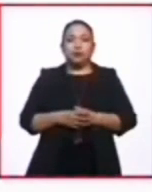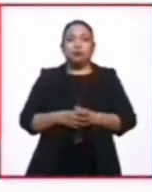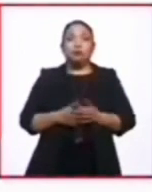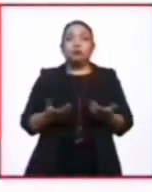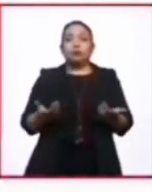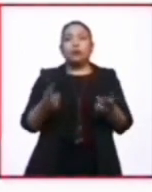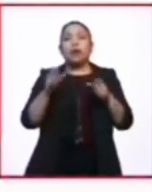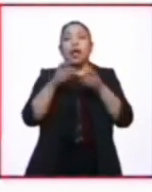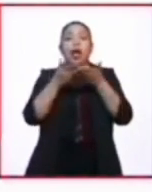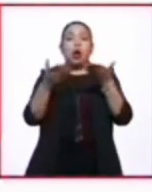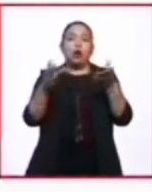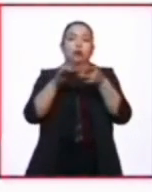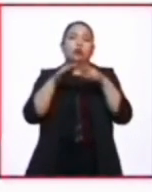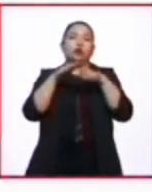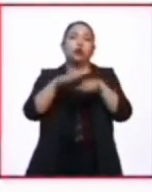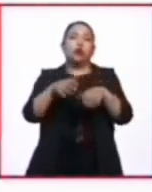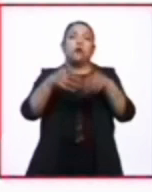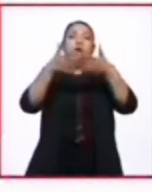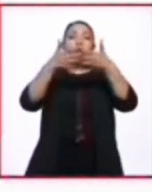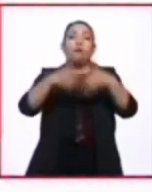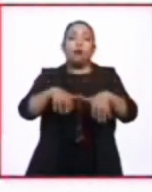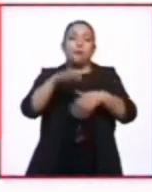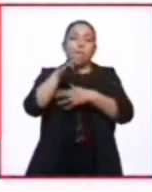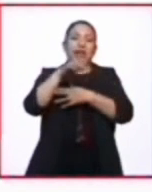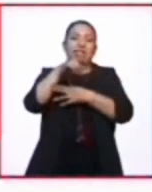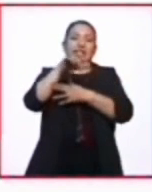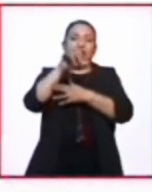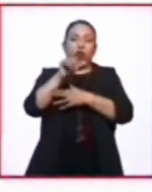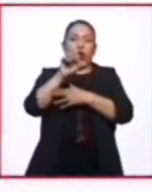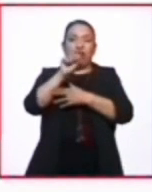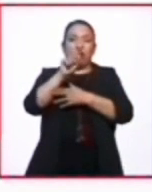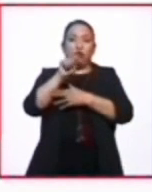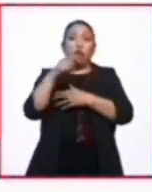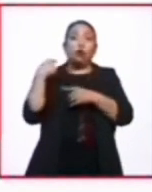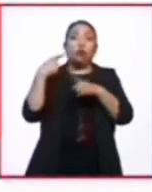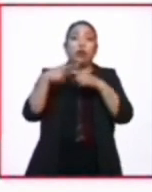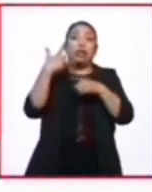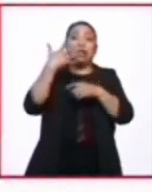Y les platicamos ahora de Maquilador Estudio, que celebra su quinto aniversario y el compromiso con las